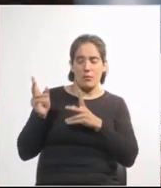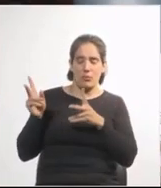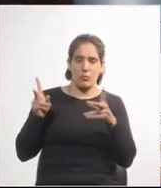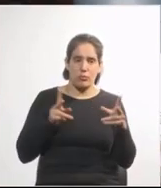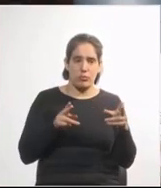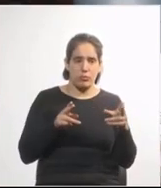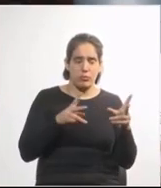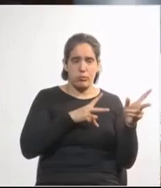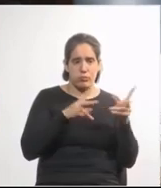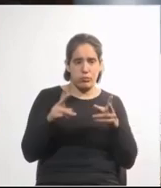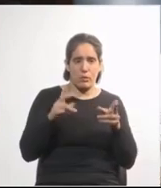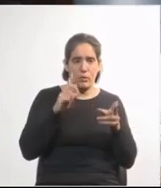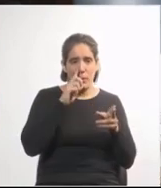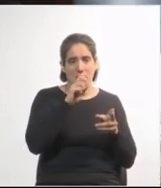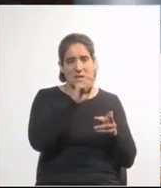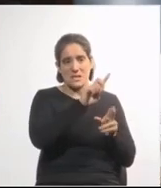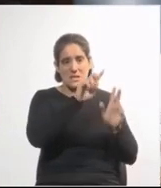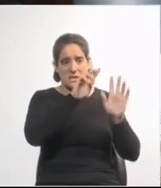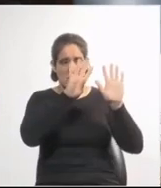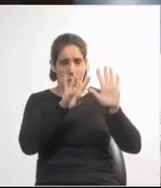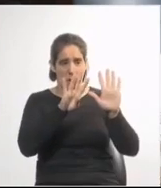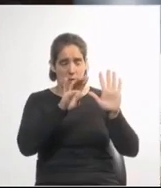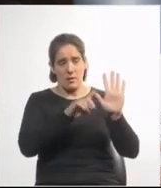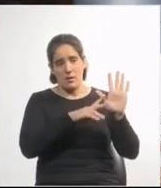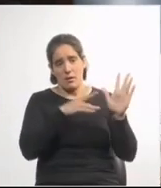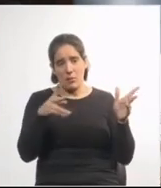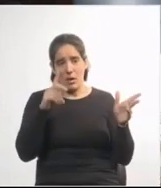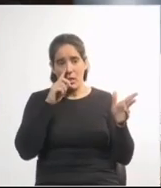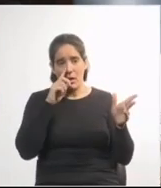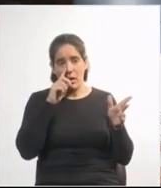y 2022 se perdió el